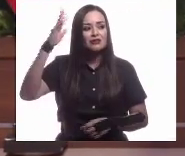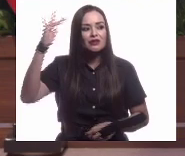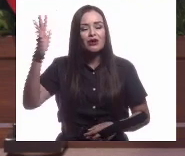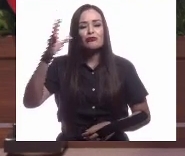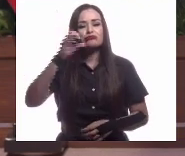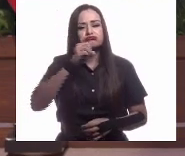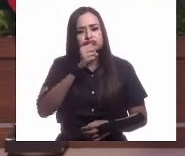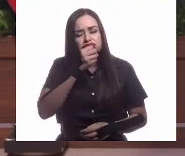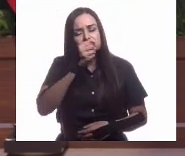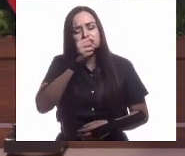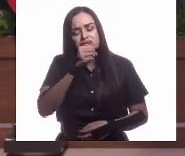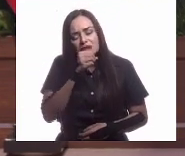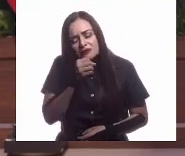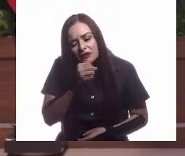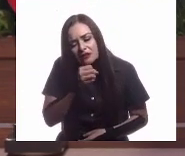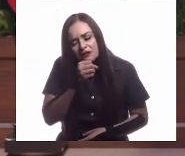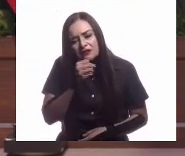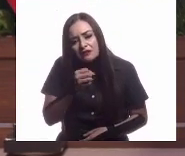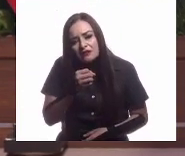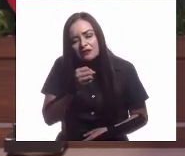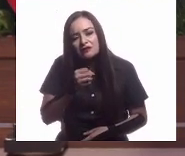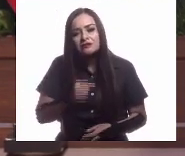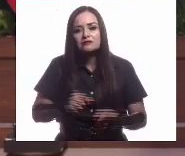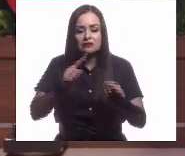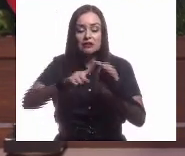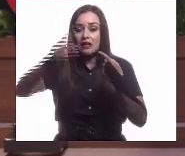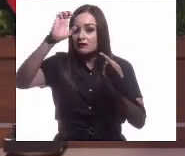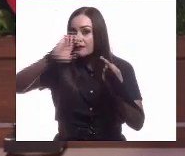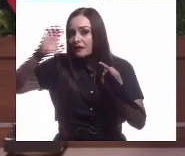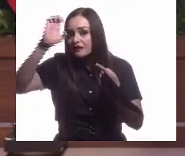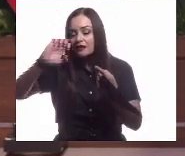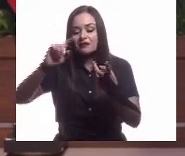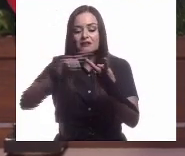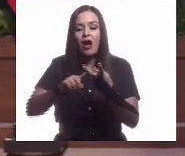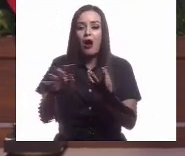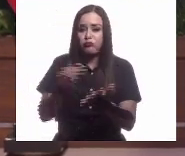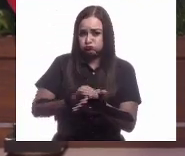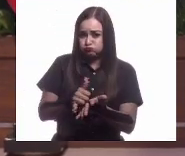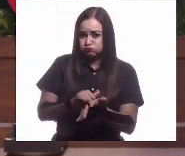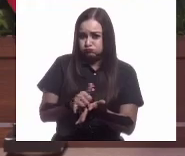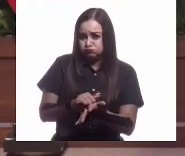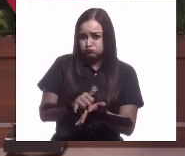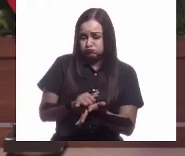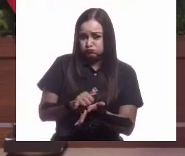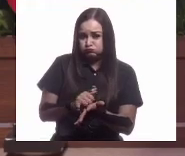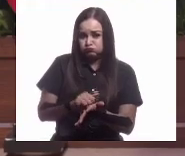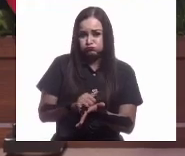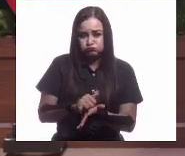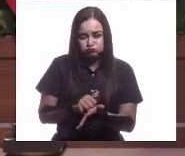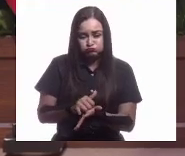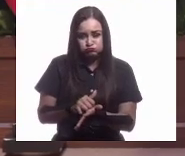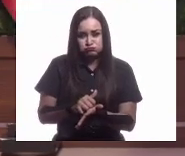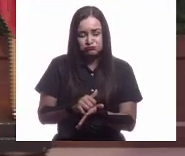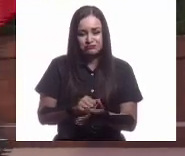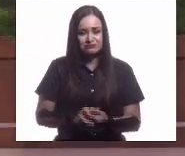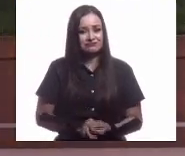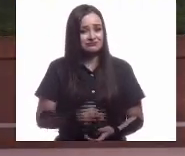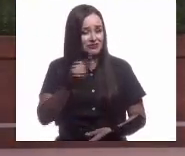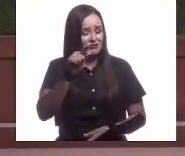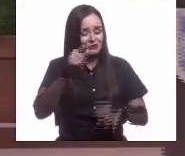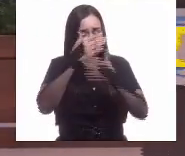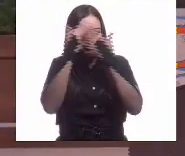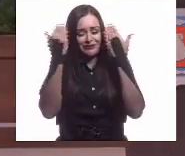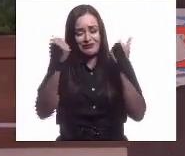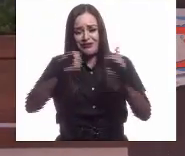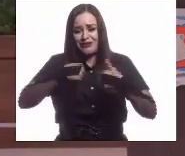Muy bien. ¿Qué otra cosa se gana con los años? Kilos, kilos. Yo sé, no sé si ustedes los hayan ganado,